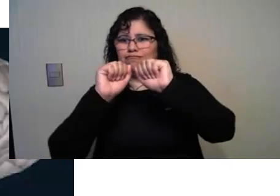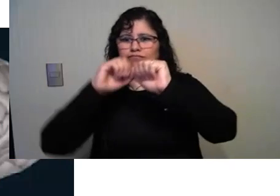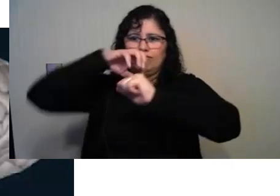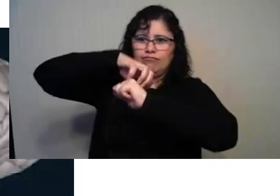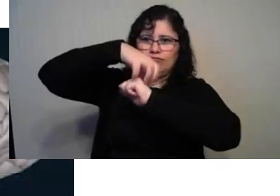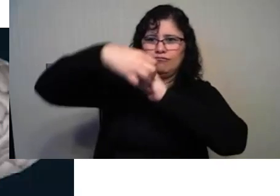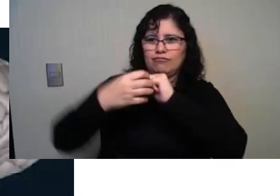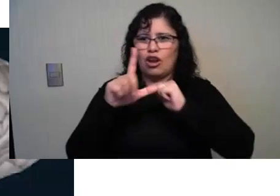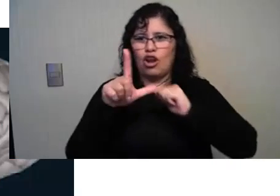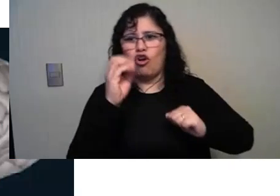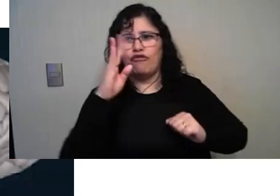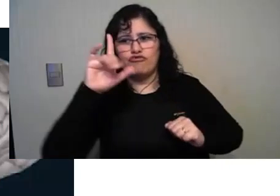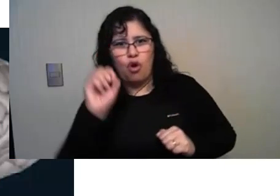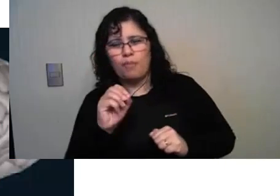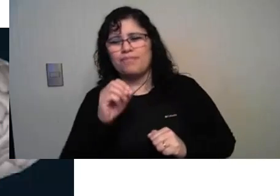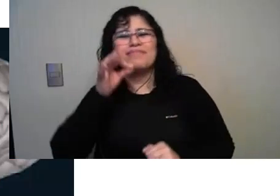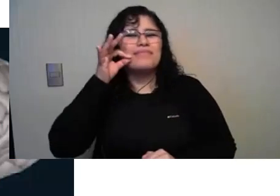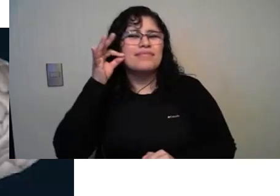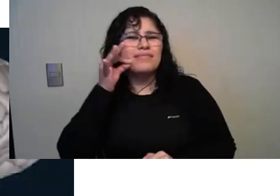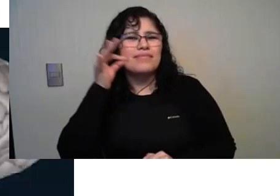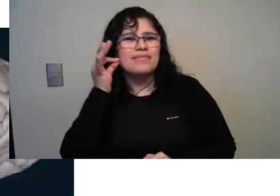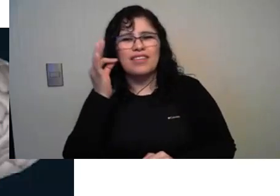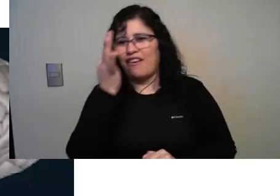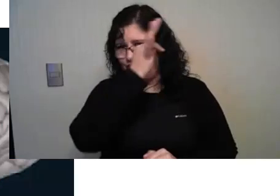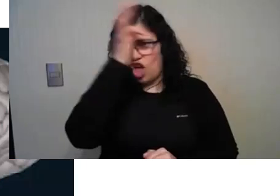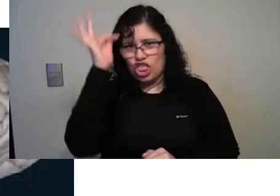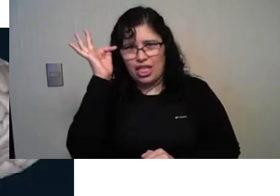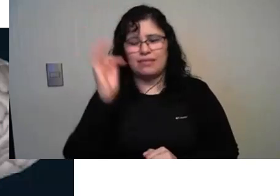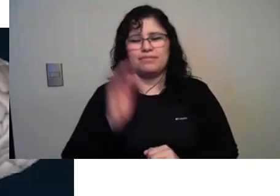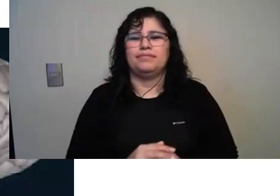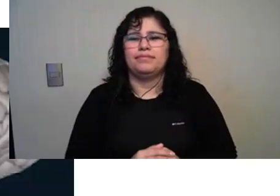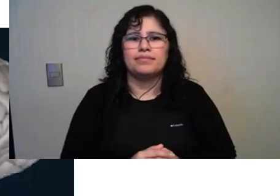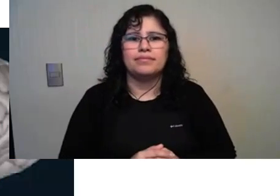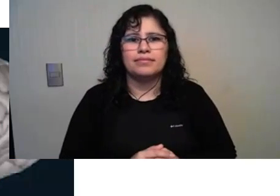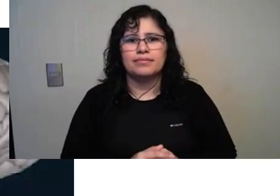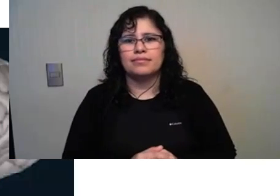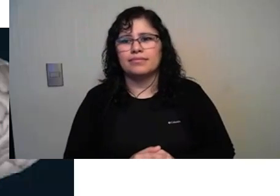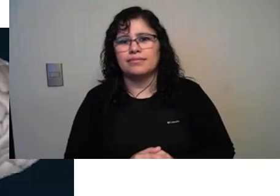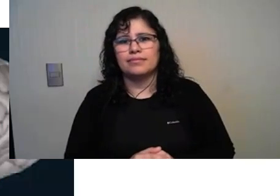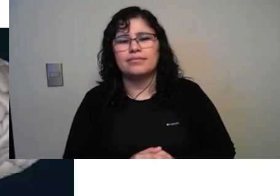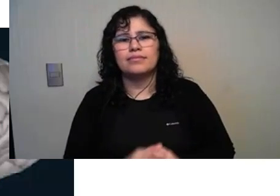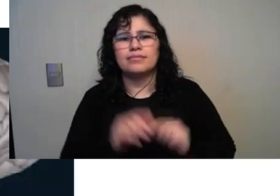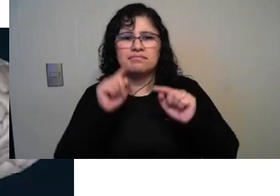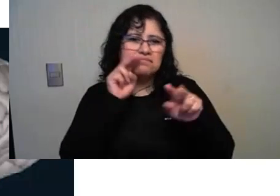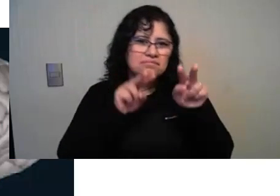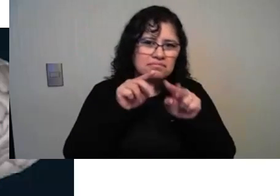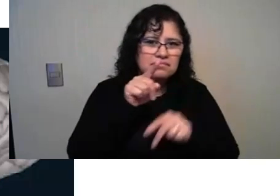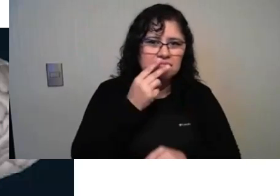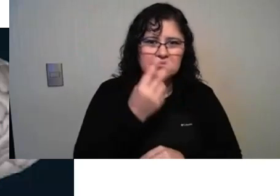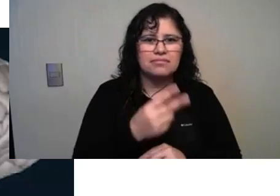y aquí están marcados en color amarillo, el lóbulo frontal, ¿cierto? Que abarca en